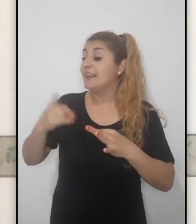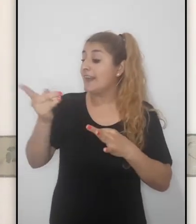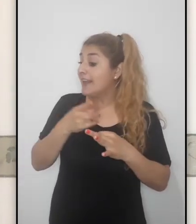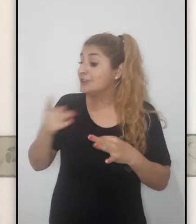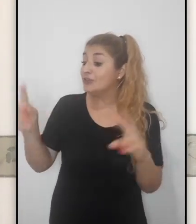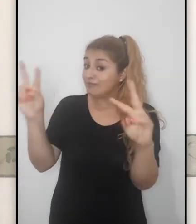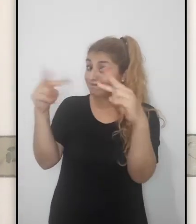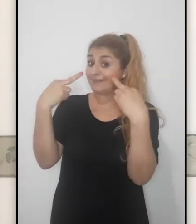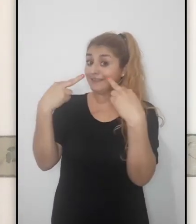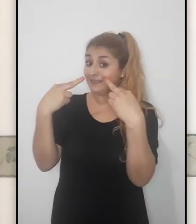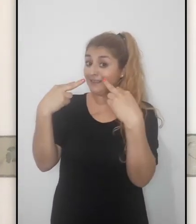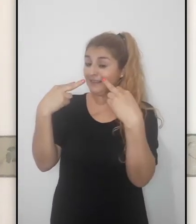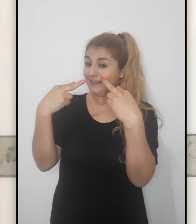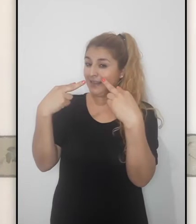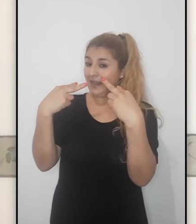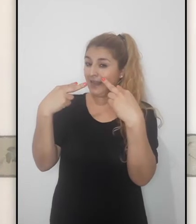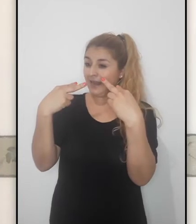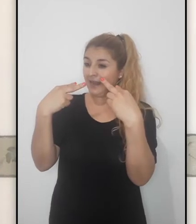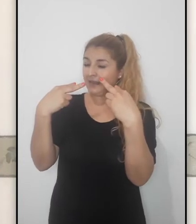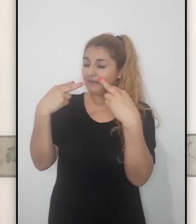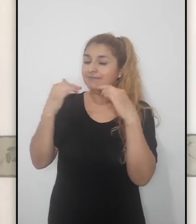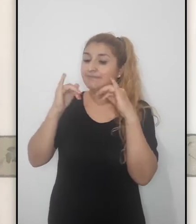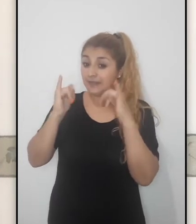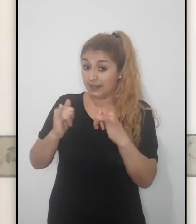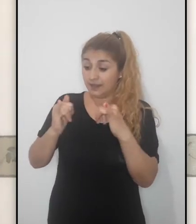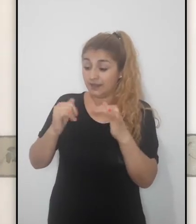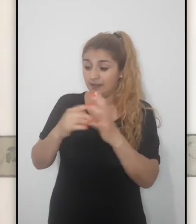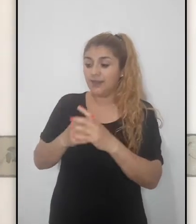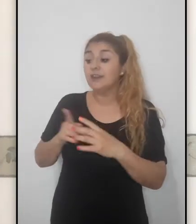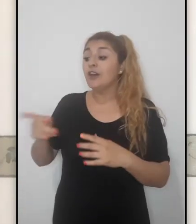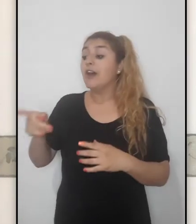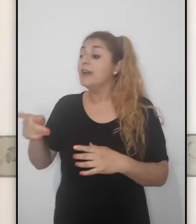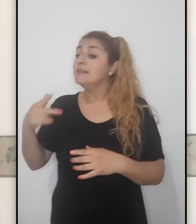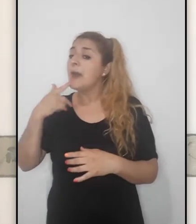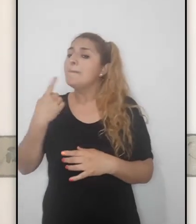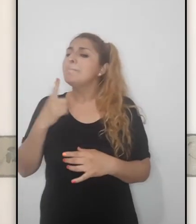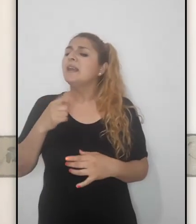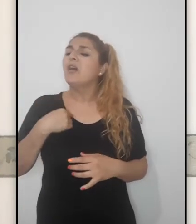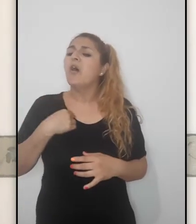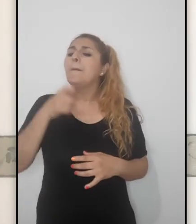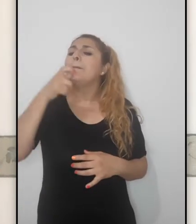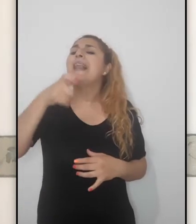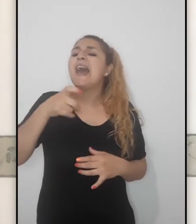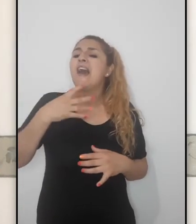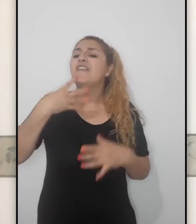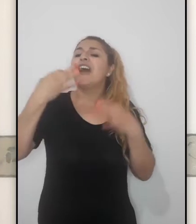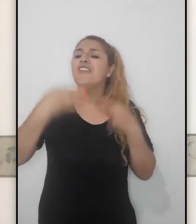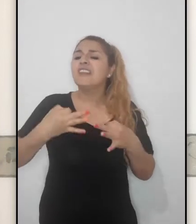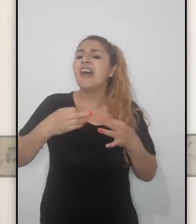dijo jesús y que es la verdad le respondió pilato